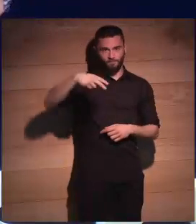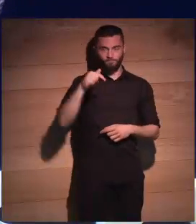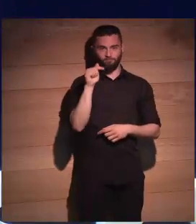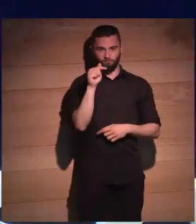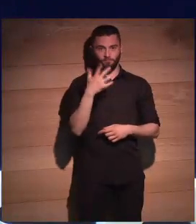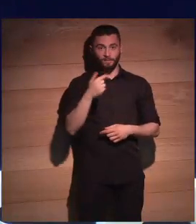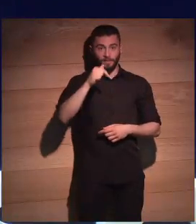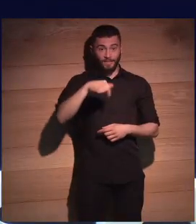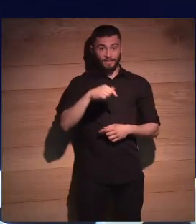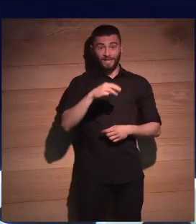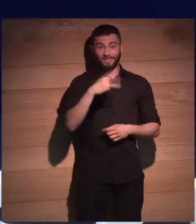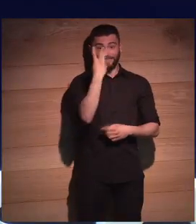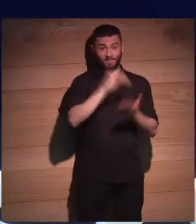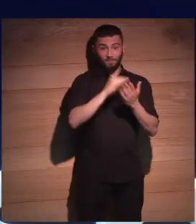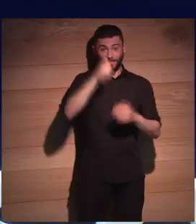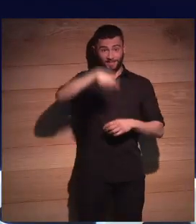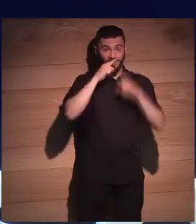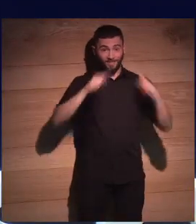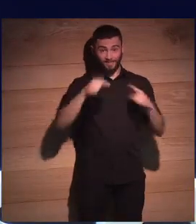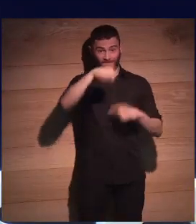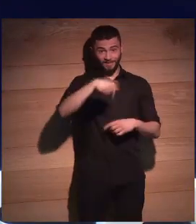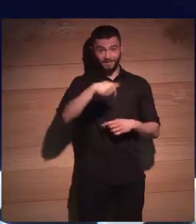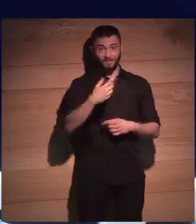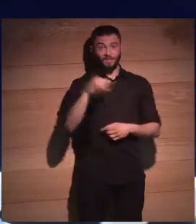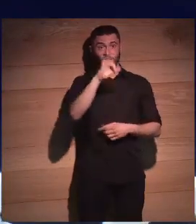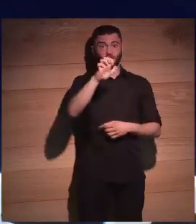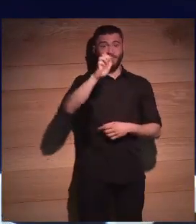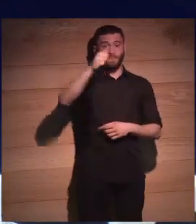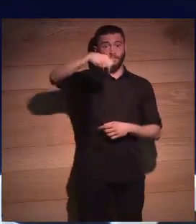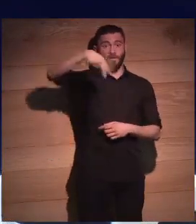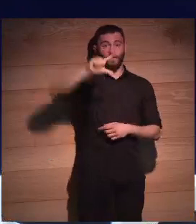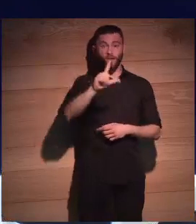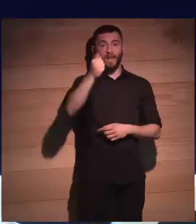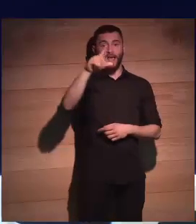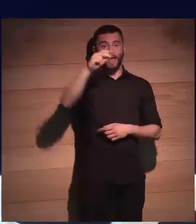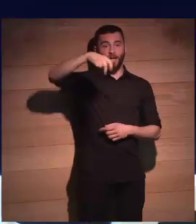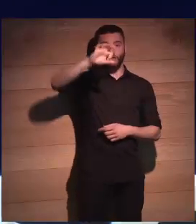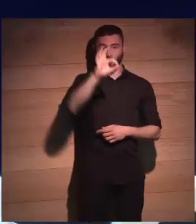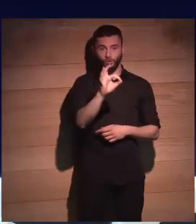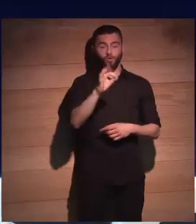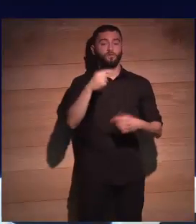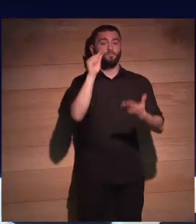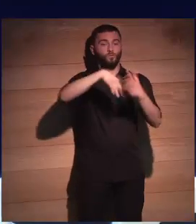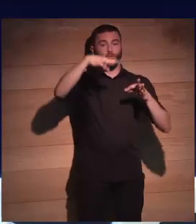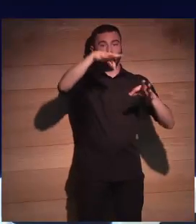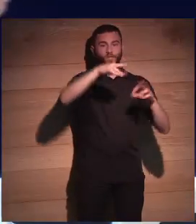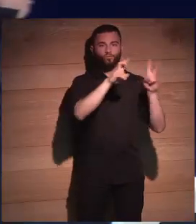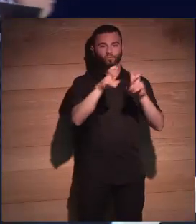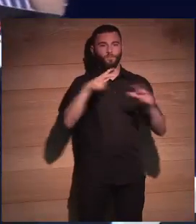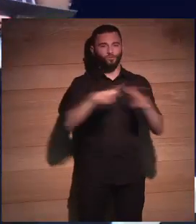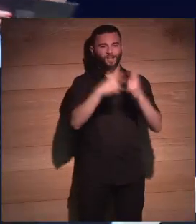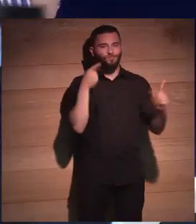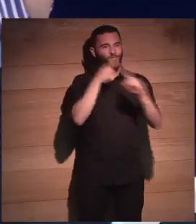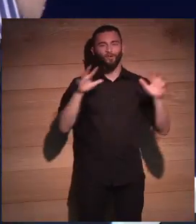hoy, vamos a tener a José Manuel Alonso, que va a hablar sobre la creación de un nuevo contrato social para Internet.